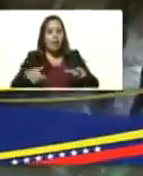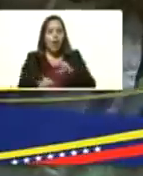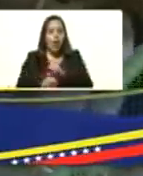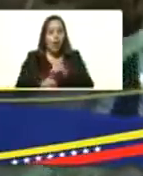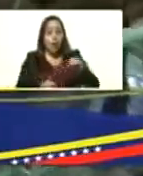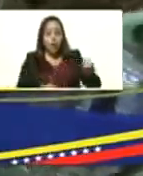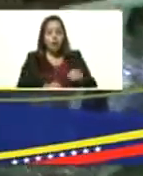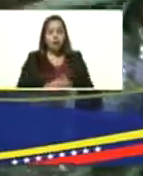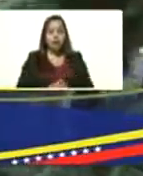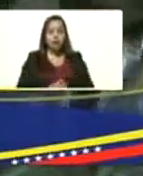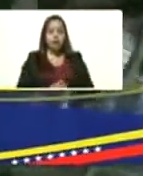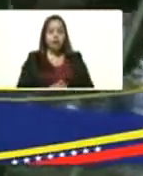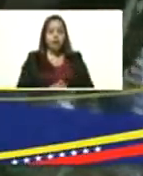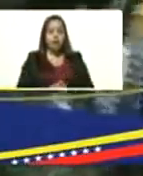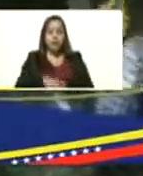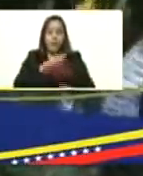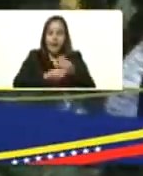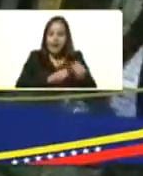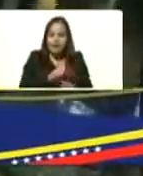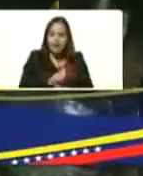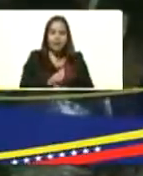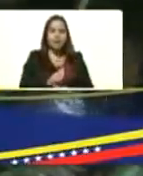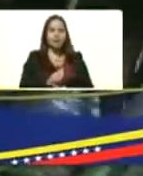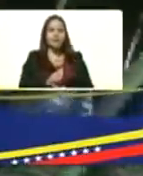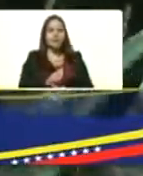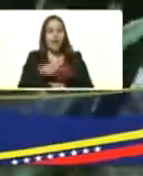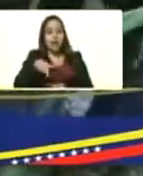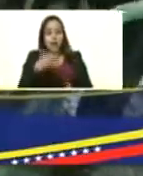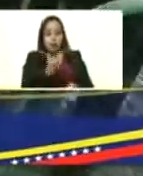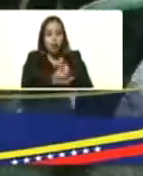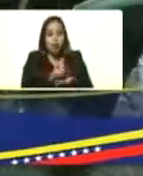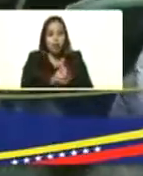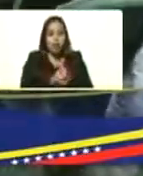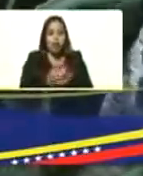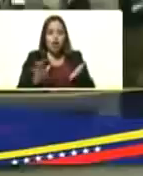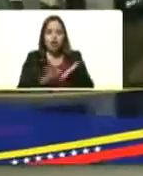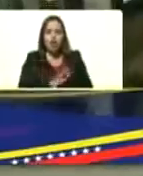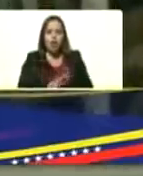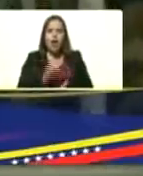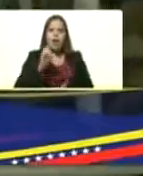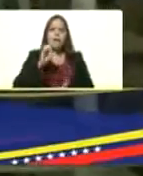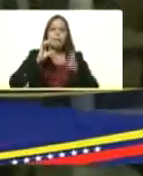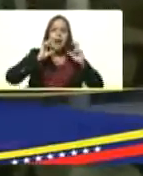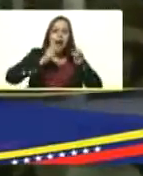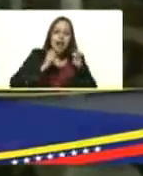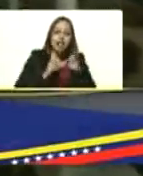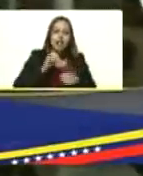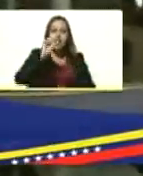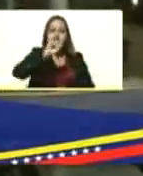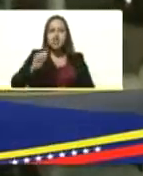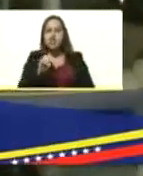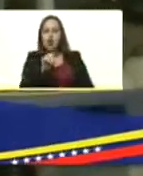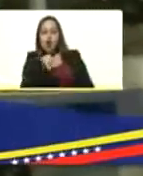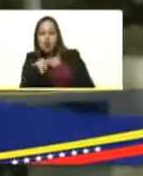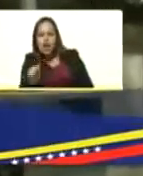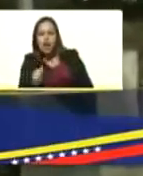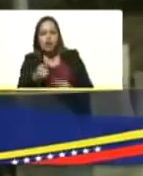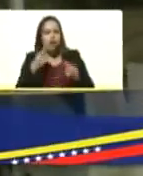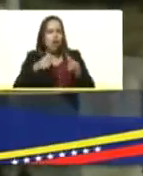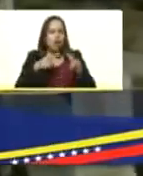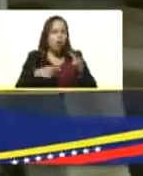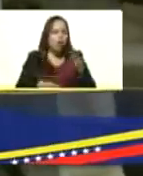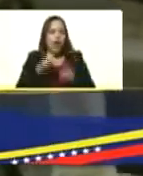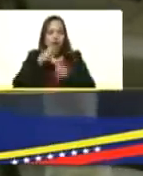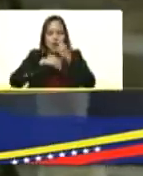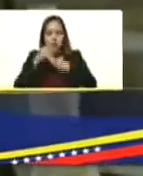monaguense para la explotación del rubro serial como maíz soya sorgo que por